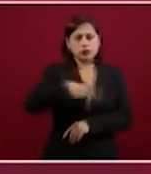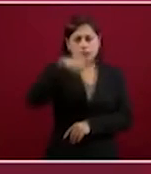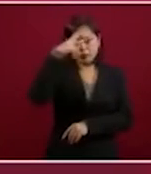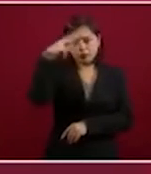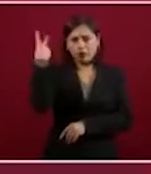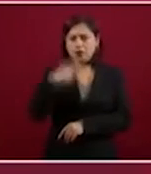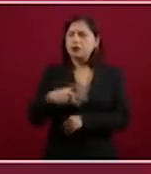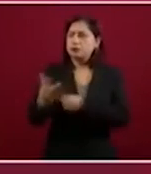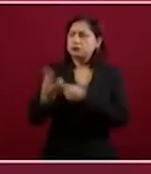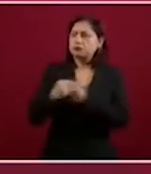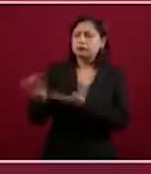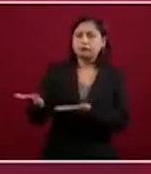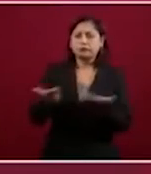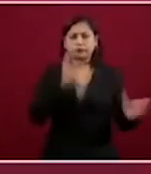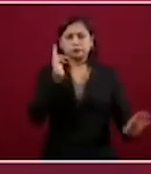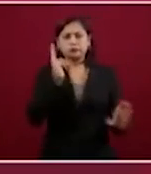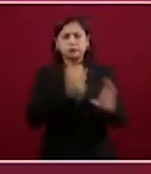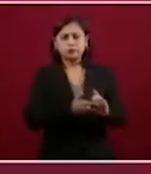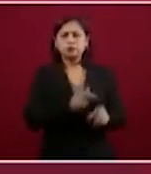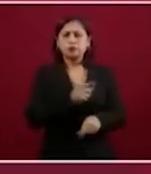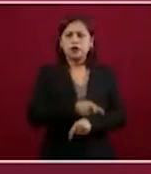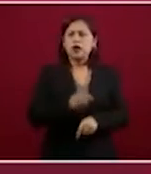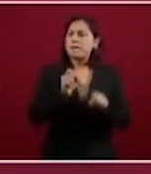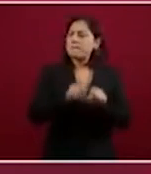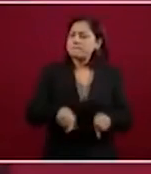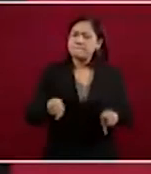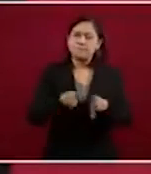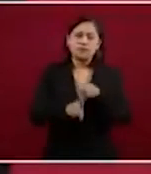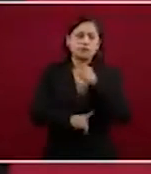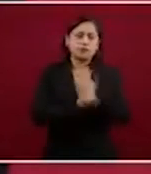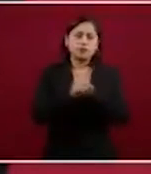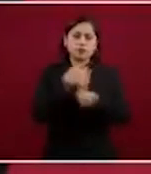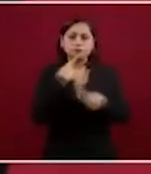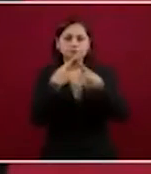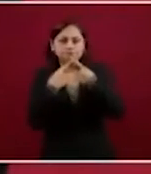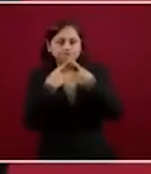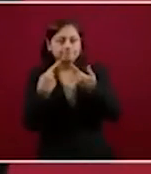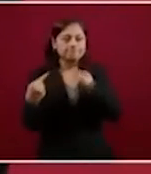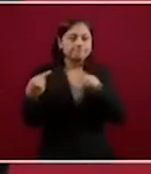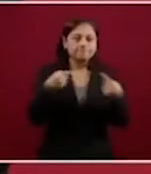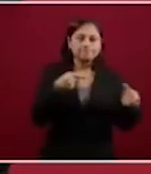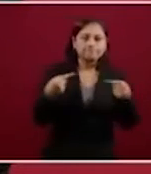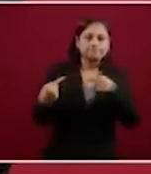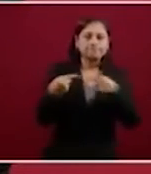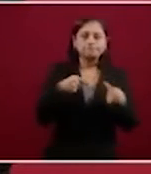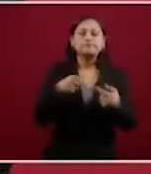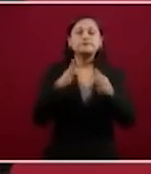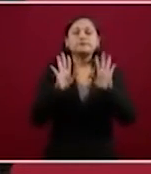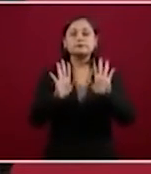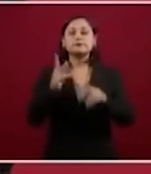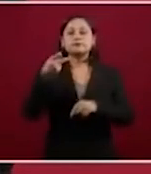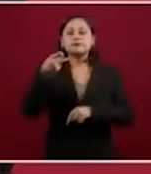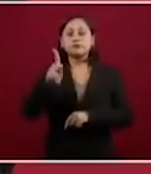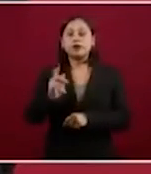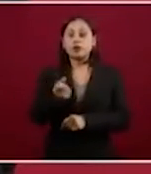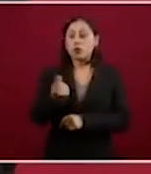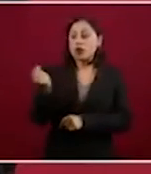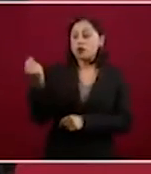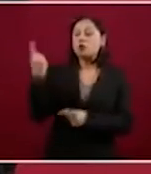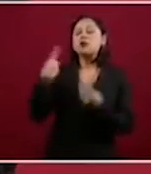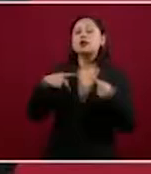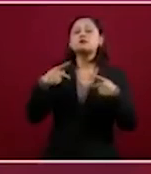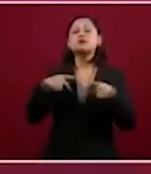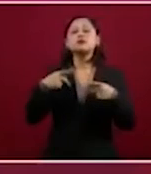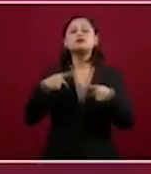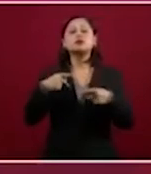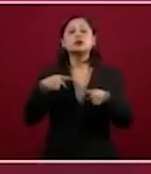asilo. Nada más te diría una cosa. Muchas de esas personas hoy están vivas gracias al